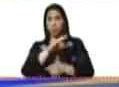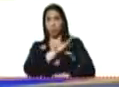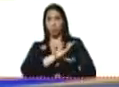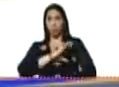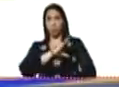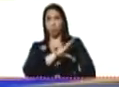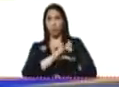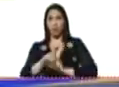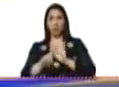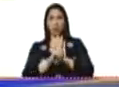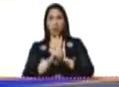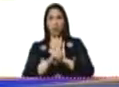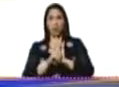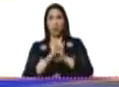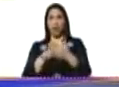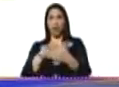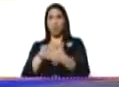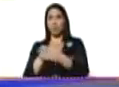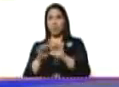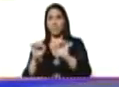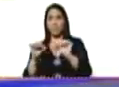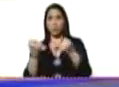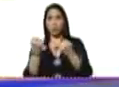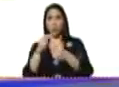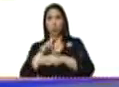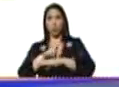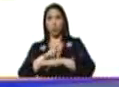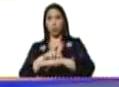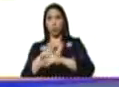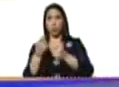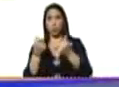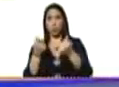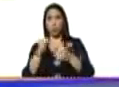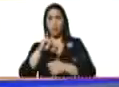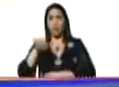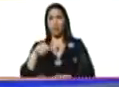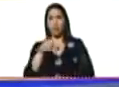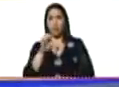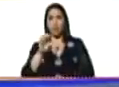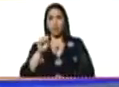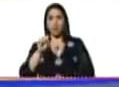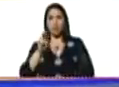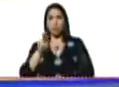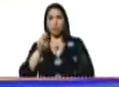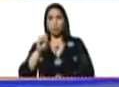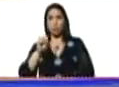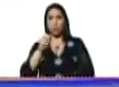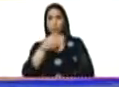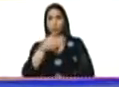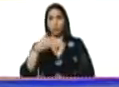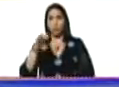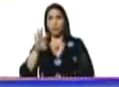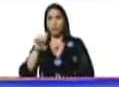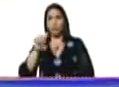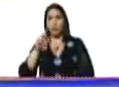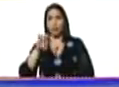de la Ley Antibloqueo, doctor economista Jesús Faría, bienvenidos.